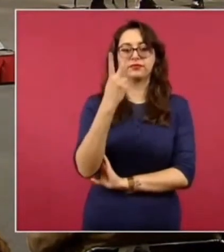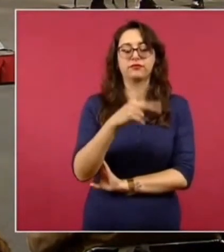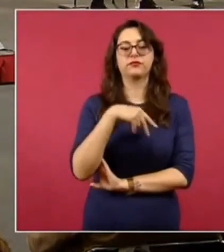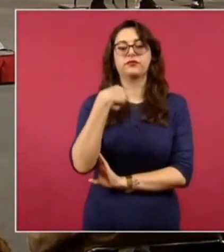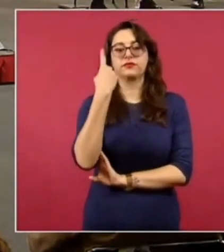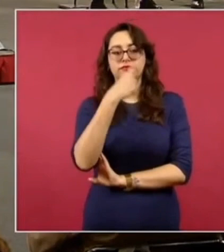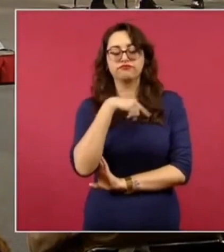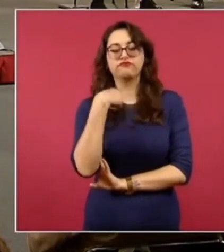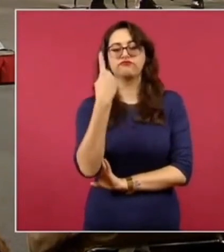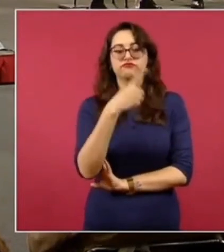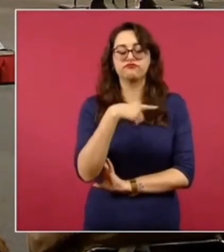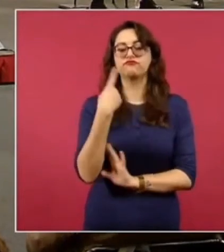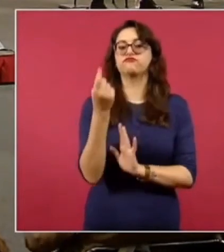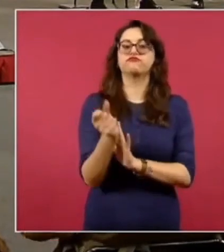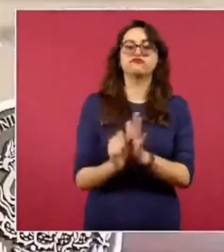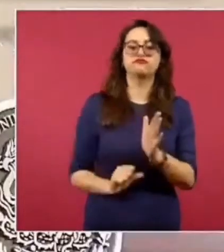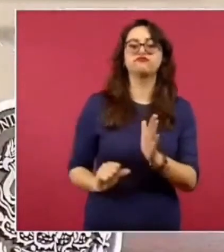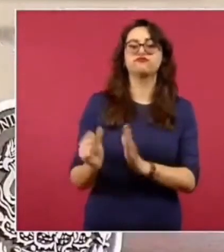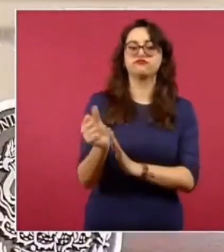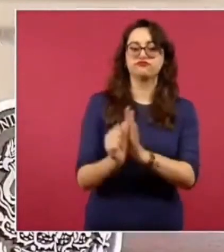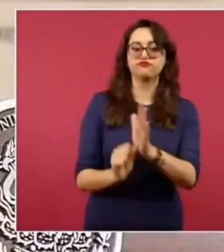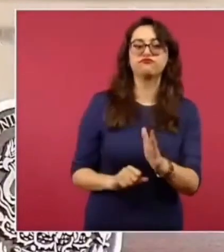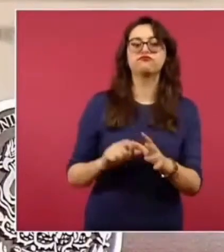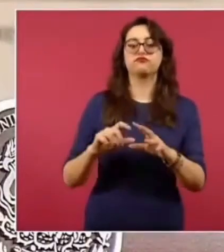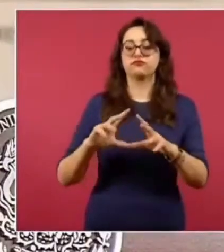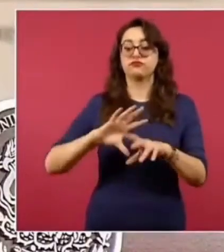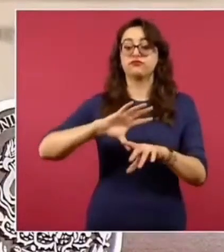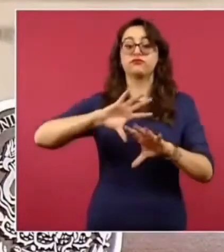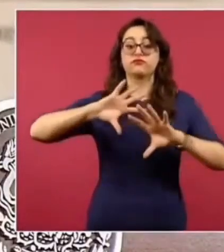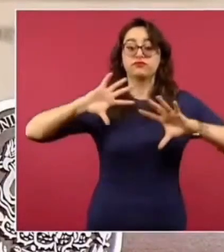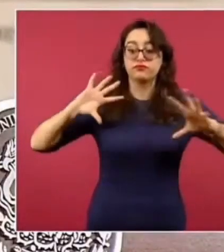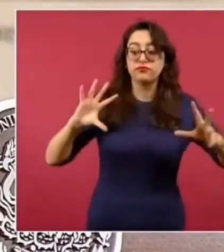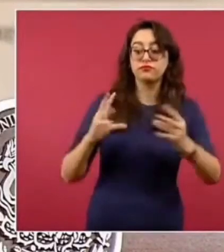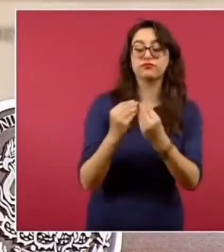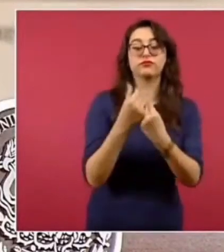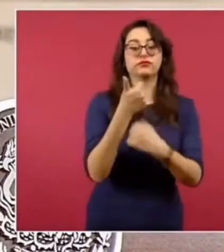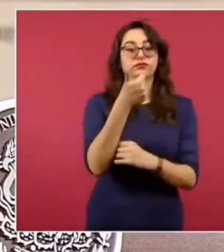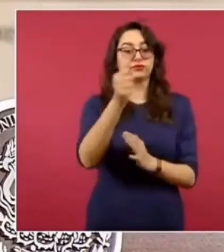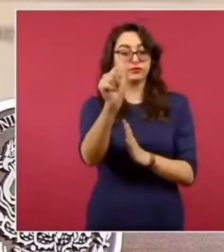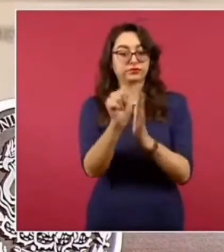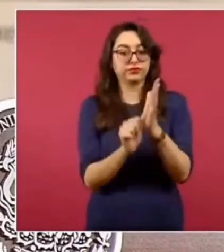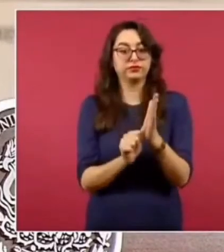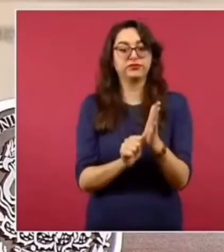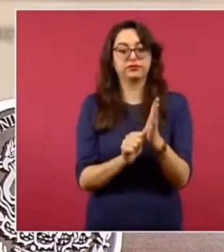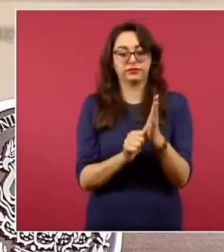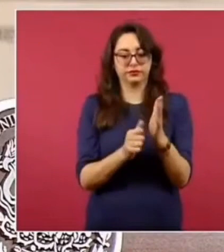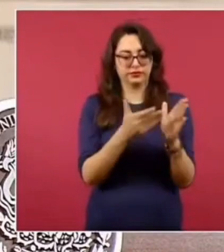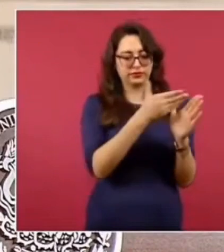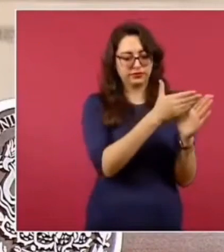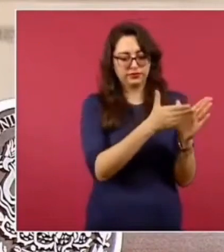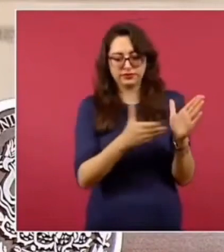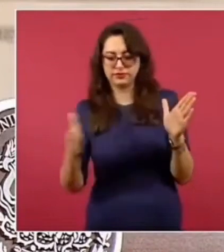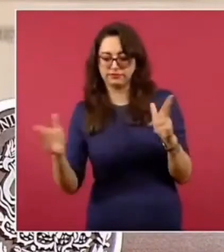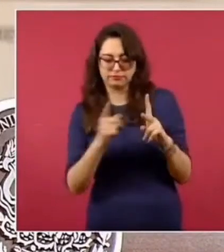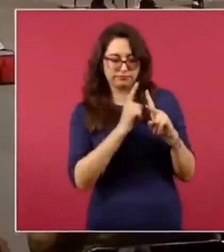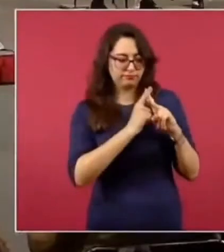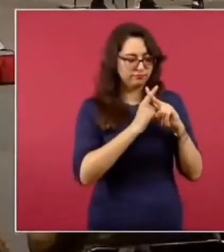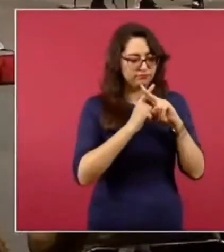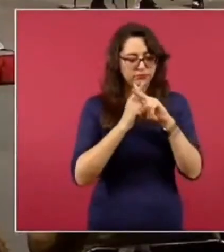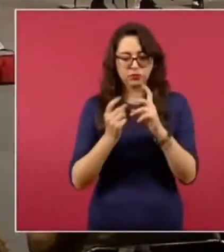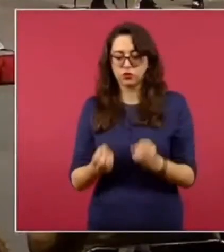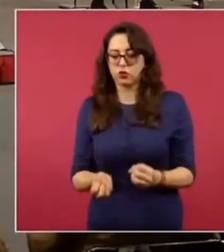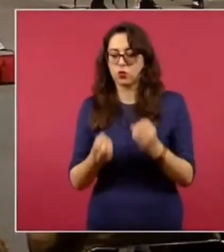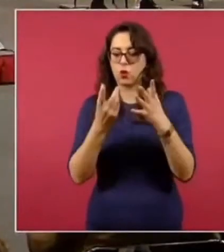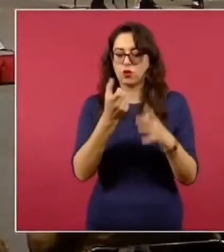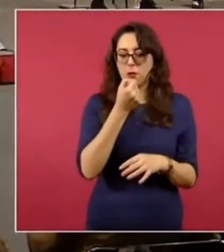mensuales de cada unidad, que se actualiza cada 6 meses y se permite una mucho mayor trazabilidad del medicamento desde